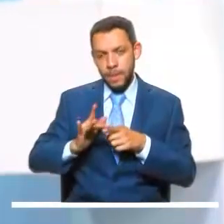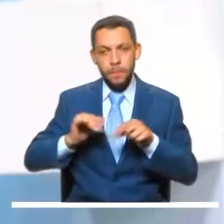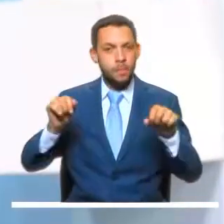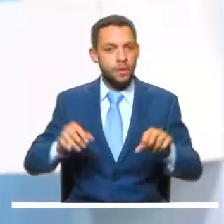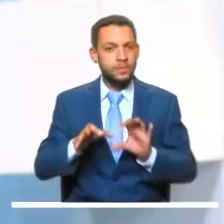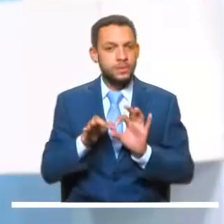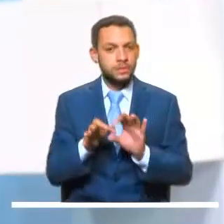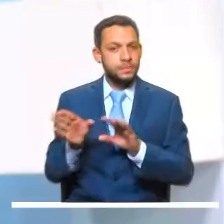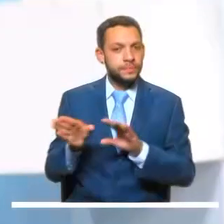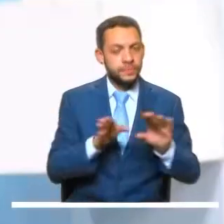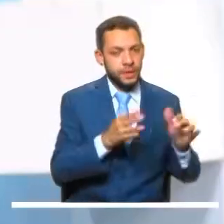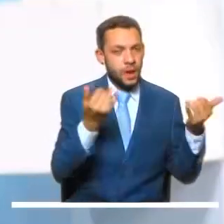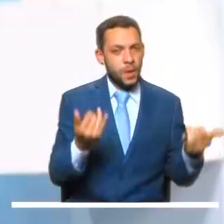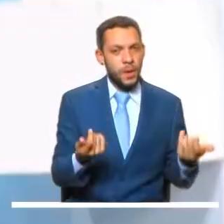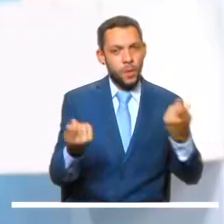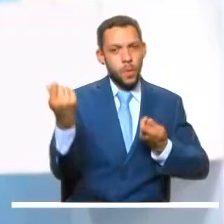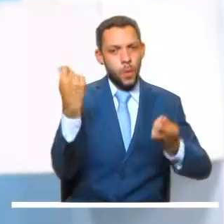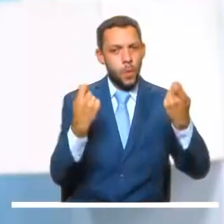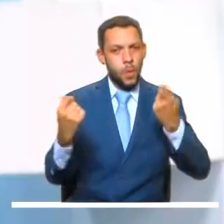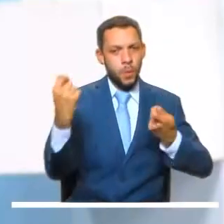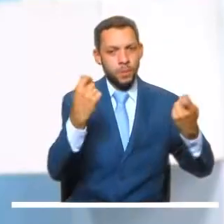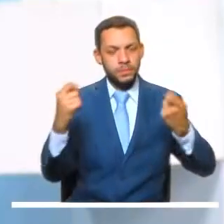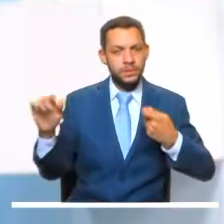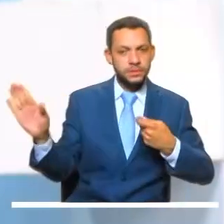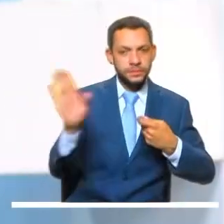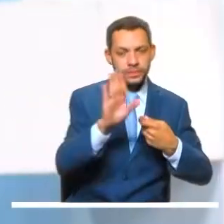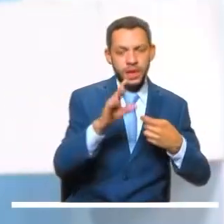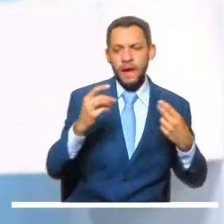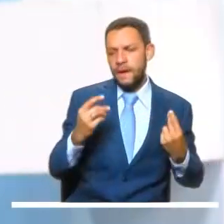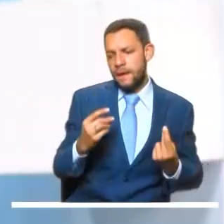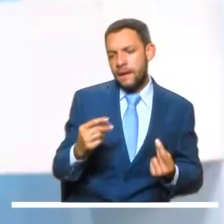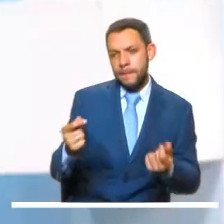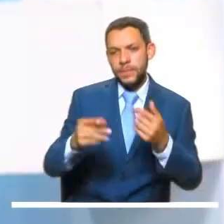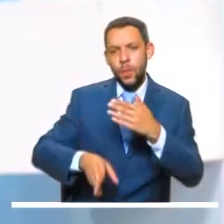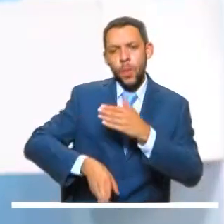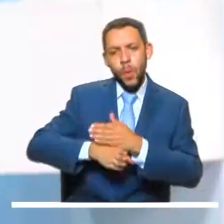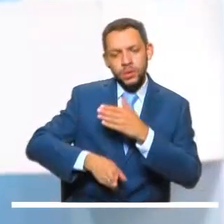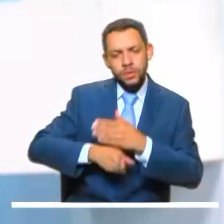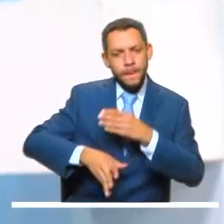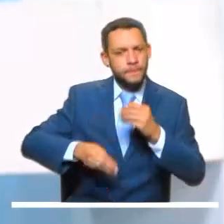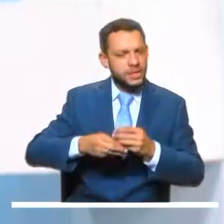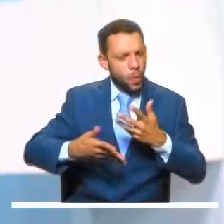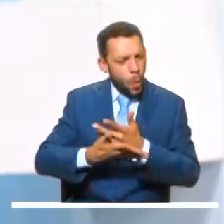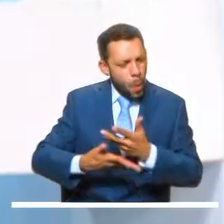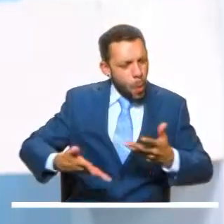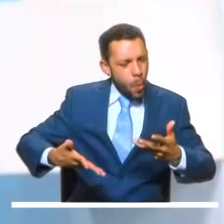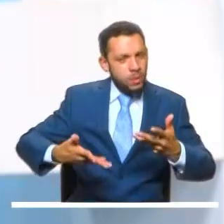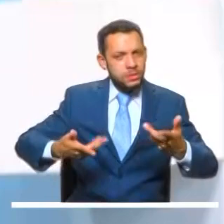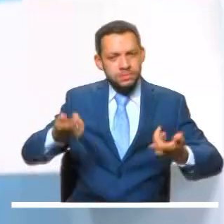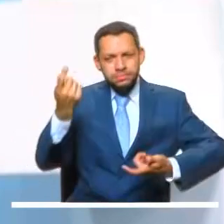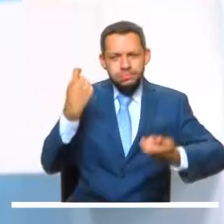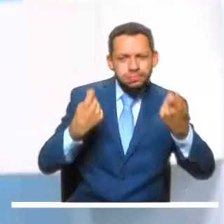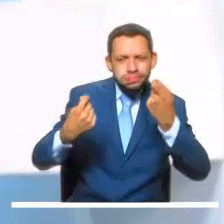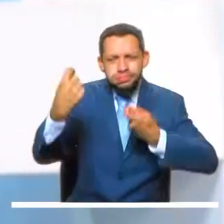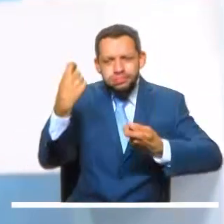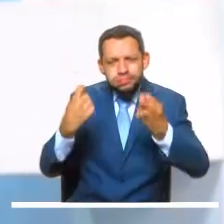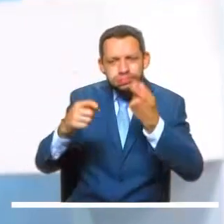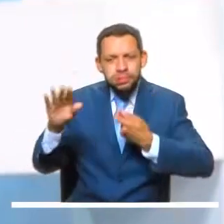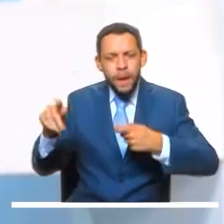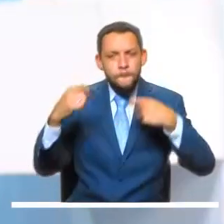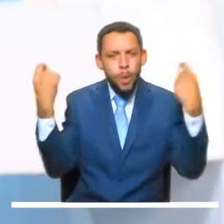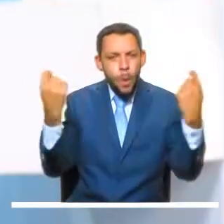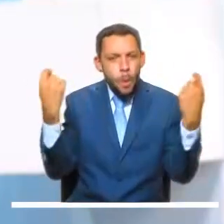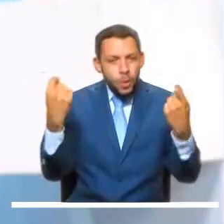bueno vamos a hacer este pequeño corte que realmente es una continuación del programa pero con elementos muy